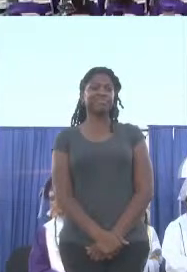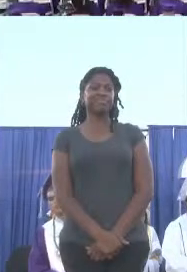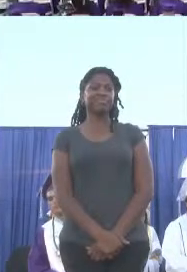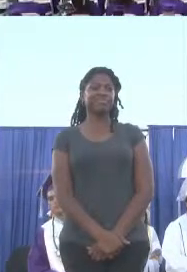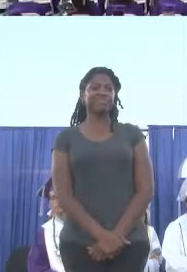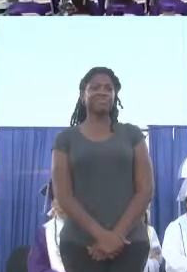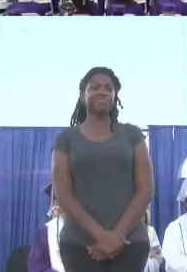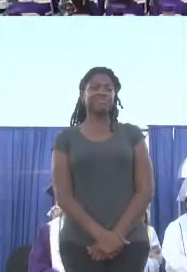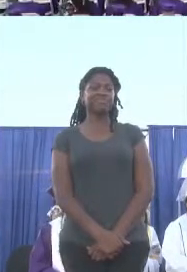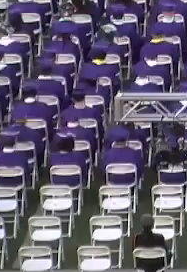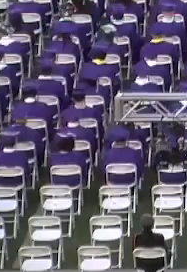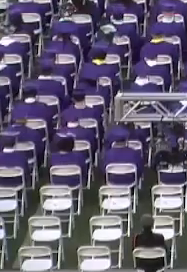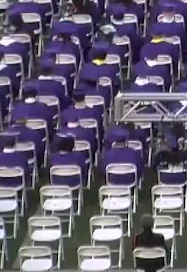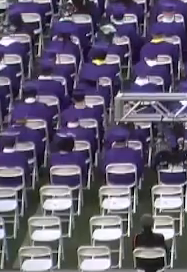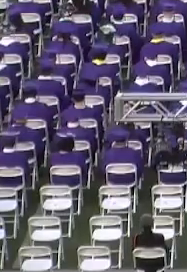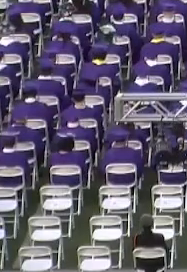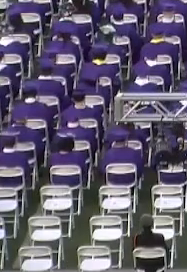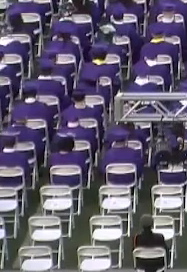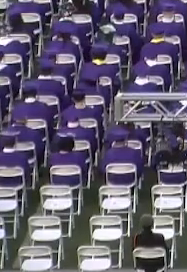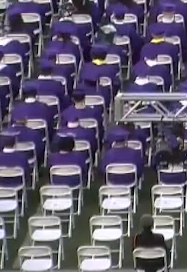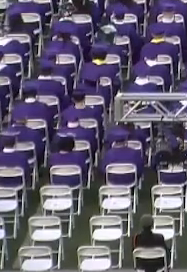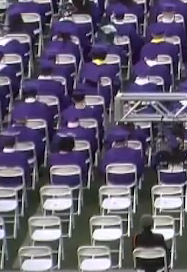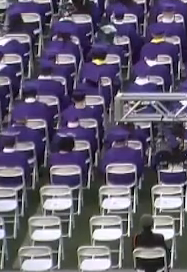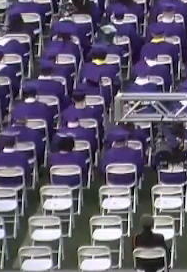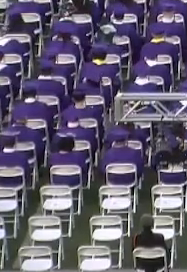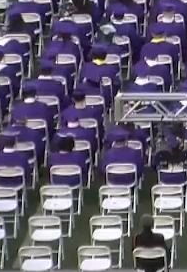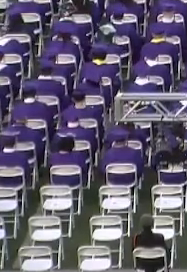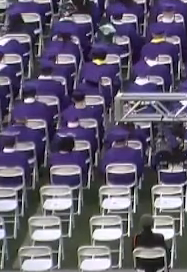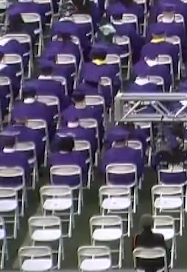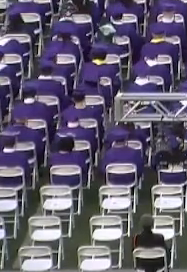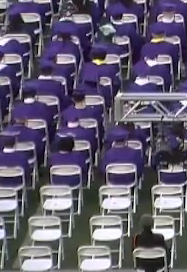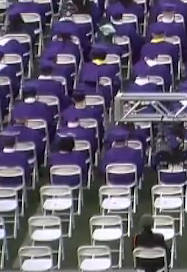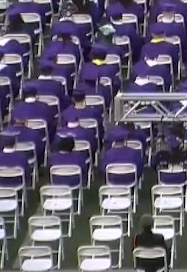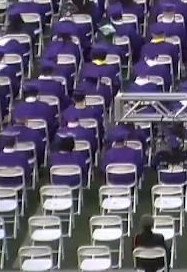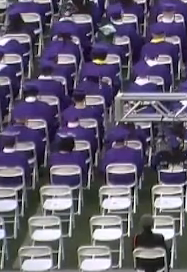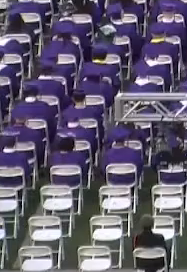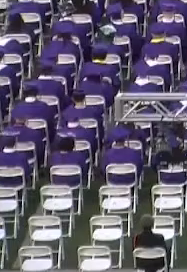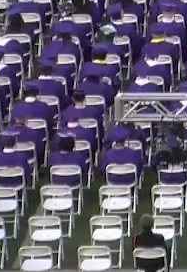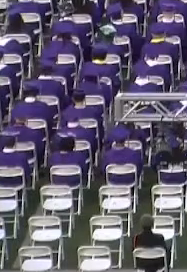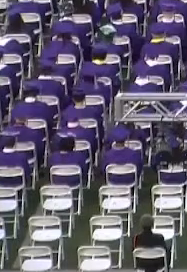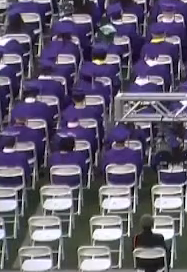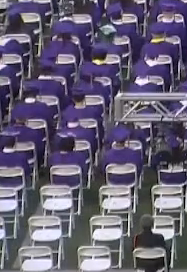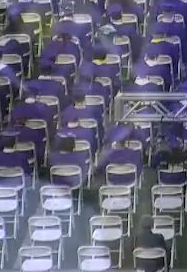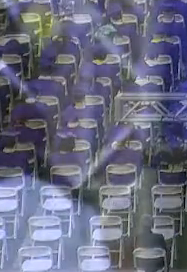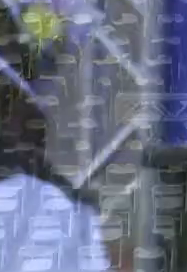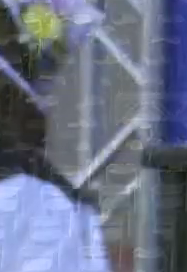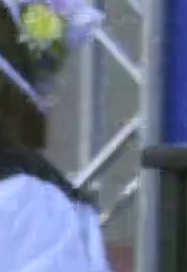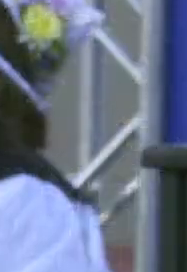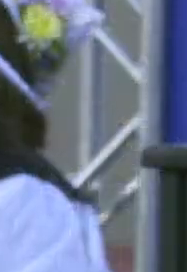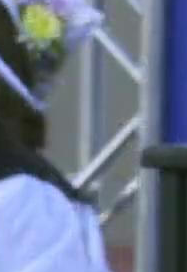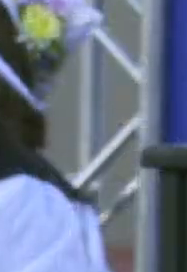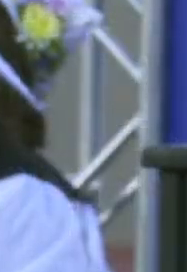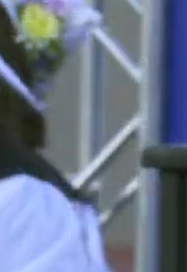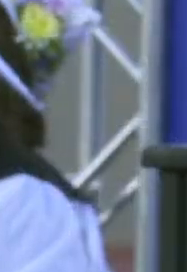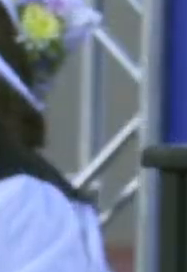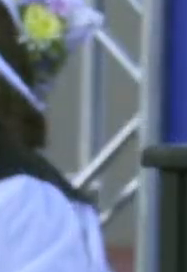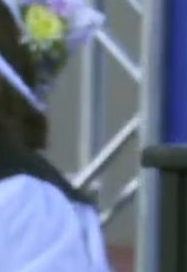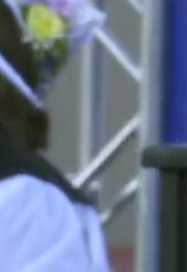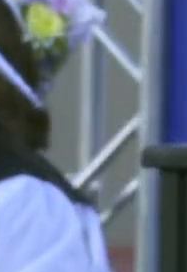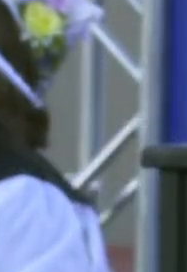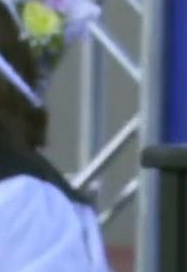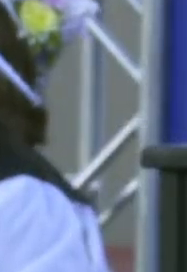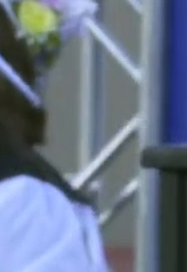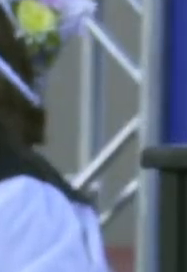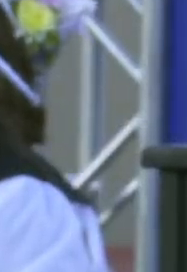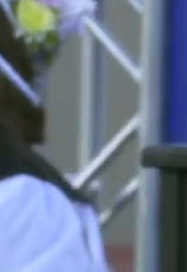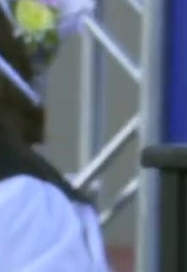fuertes asociaciones escolares, familiares e industriales pueden tener en la vida de estos jóvenes. Nuestros graduados se han esforzado arduamente